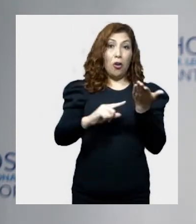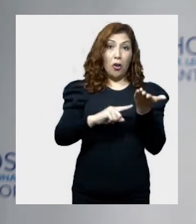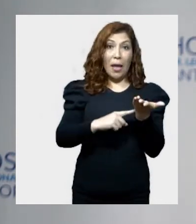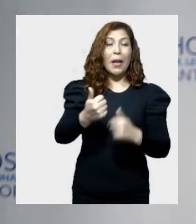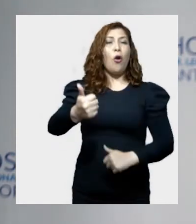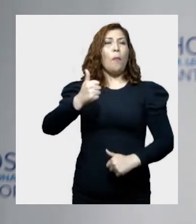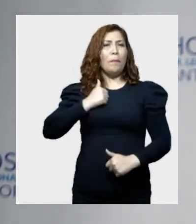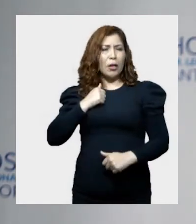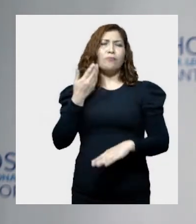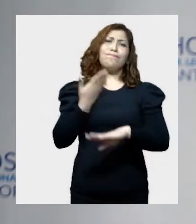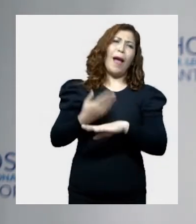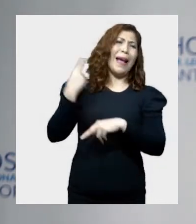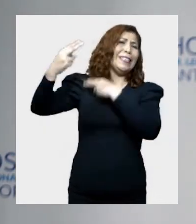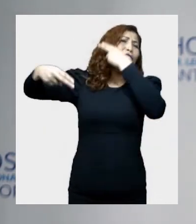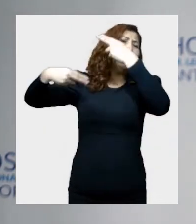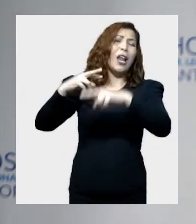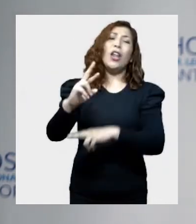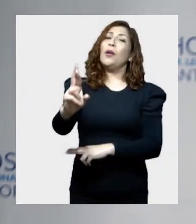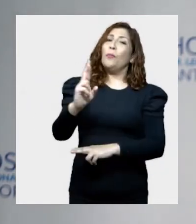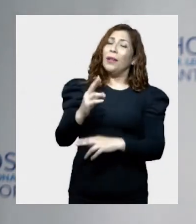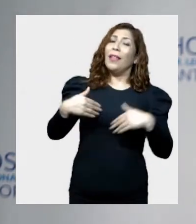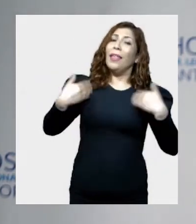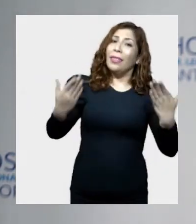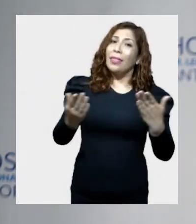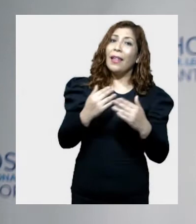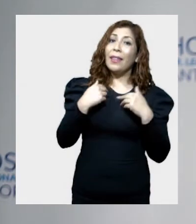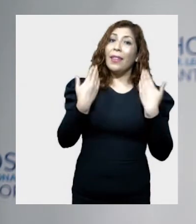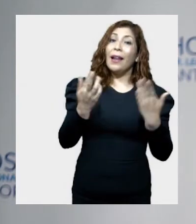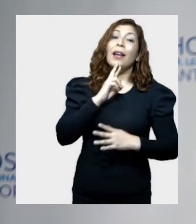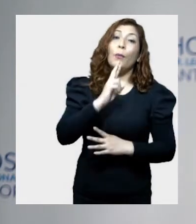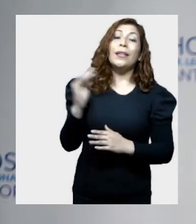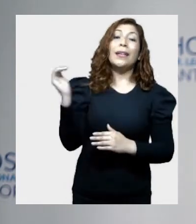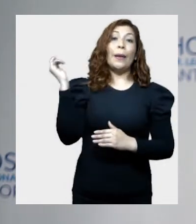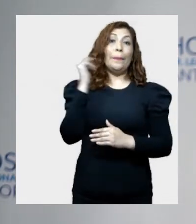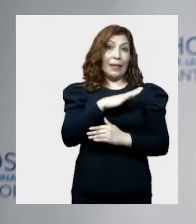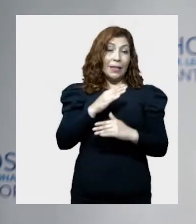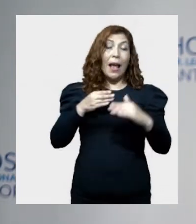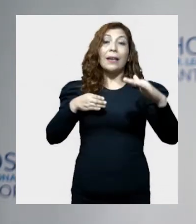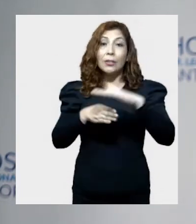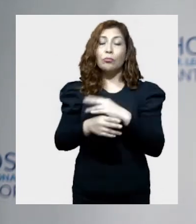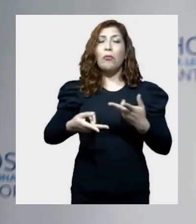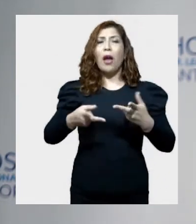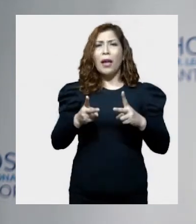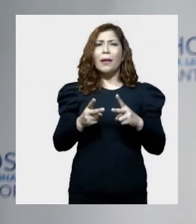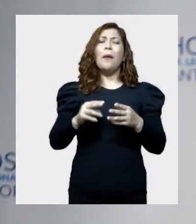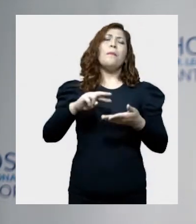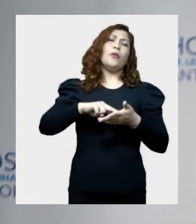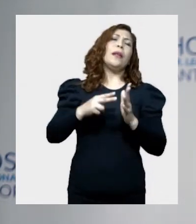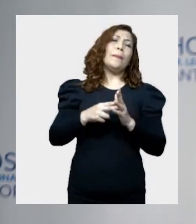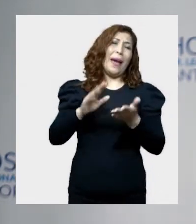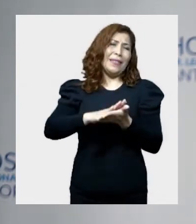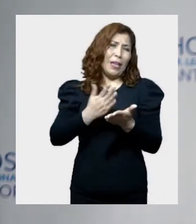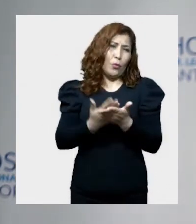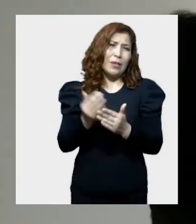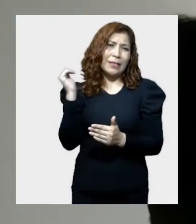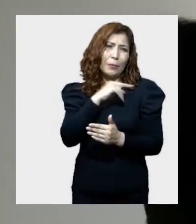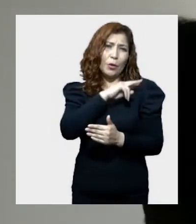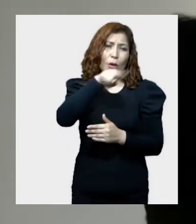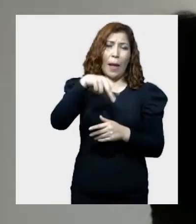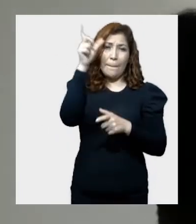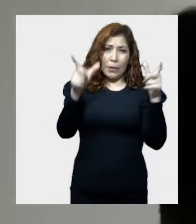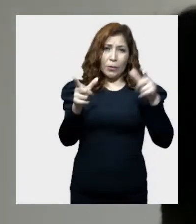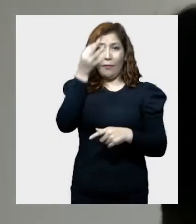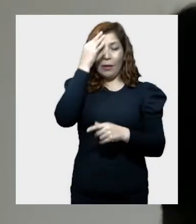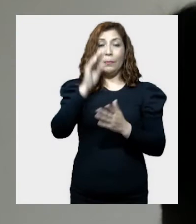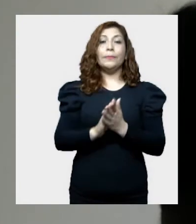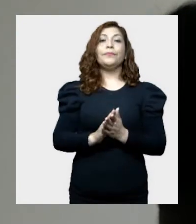en la disponibilidad de resultados, cuya rapidez en el acceso permitirá tratar problemas de salud de nuestros usuarios.